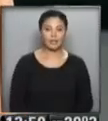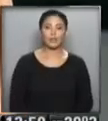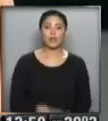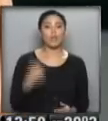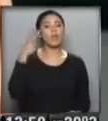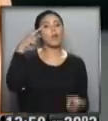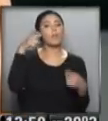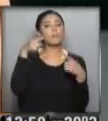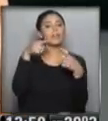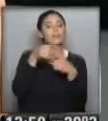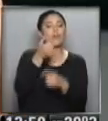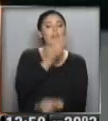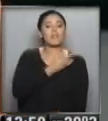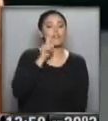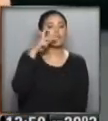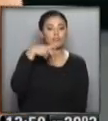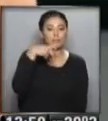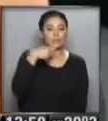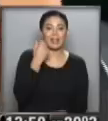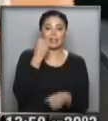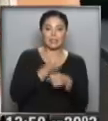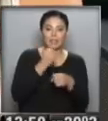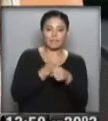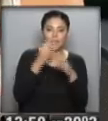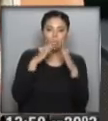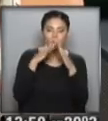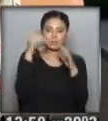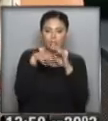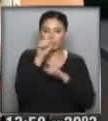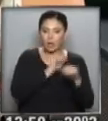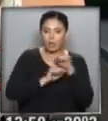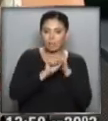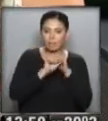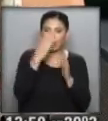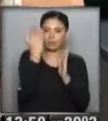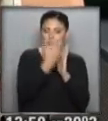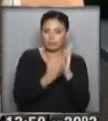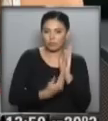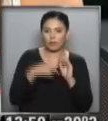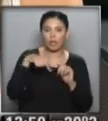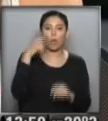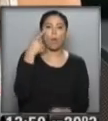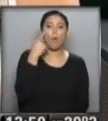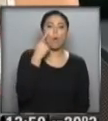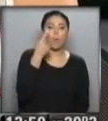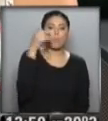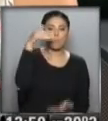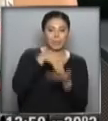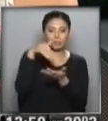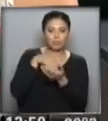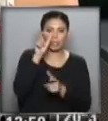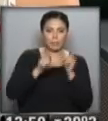Bueno, el objetivo de la AFIP es la regularización del empleo doméstico. Ustedes saben, en nuestro país hay más de 1 millón de trabajadoras en